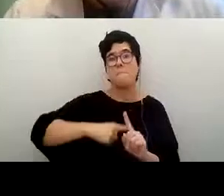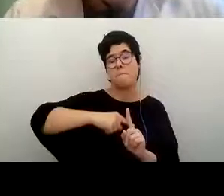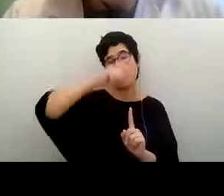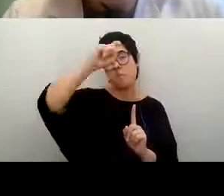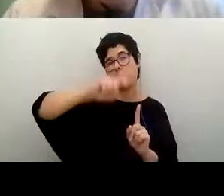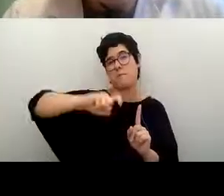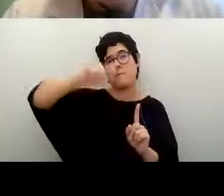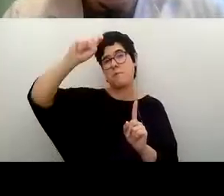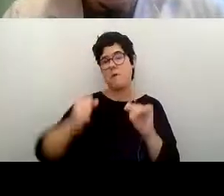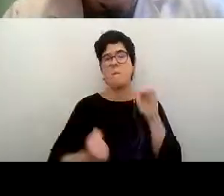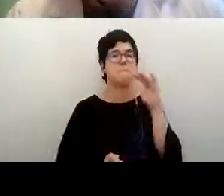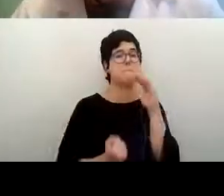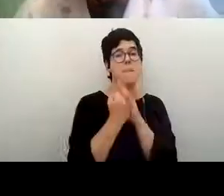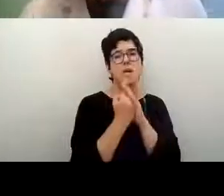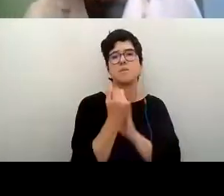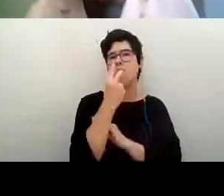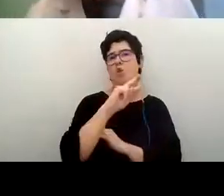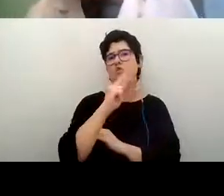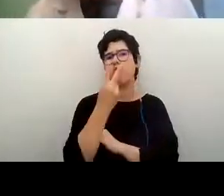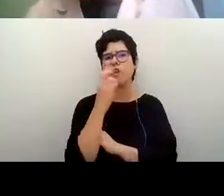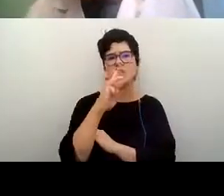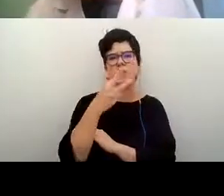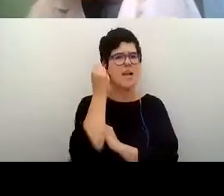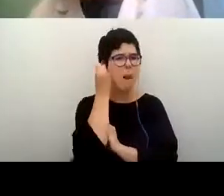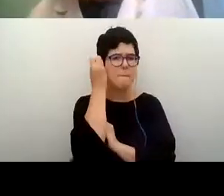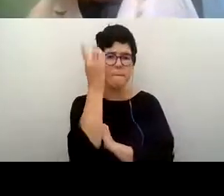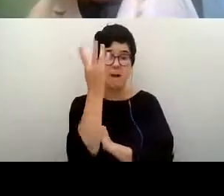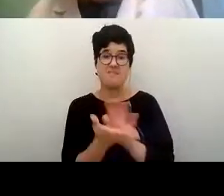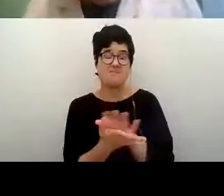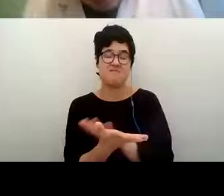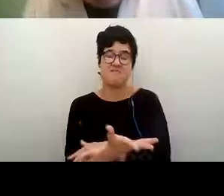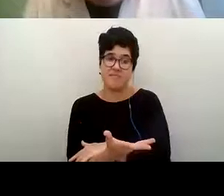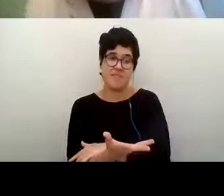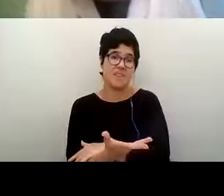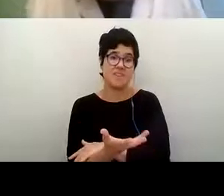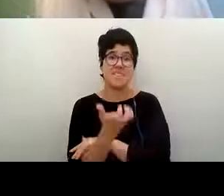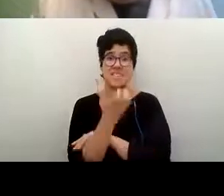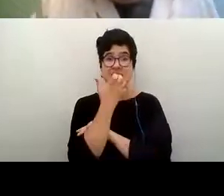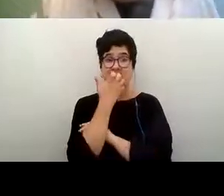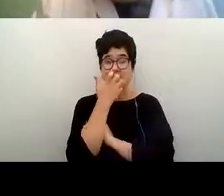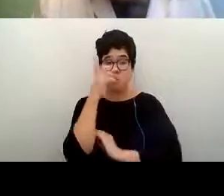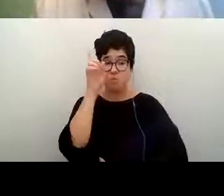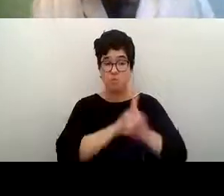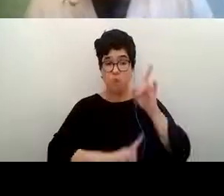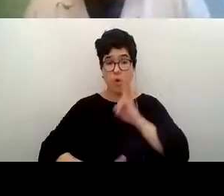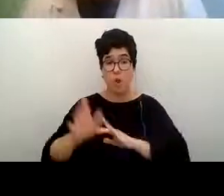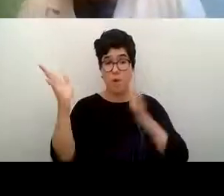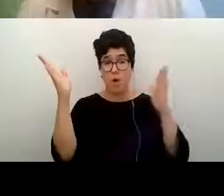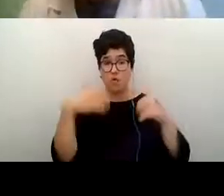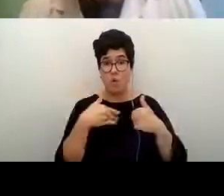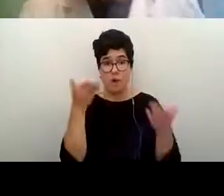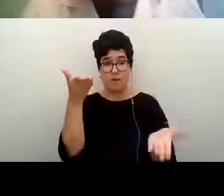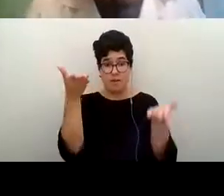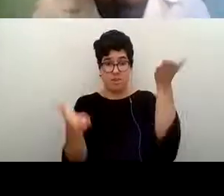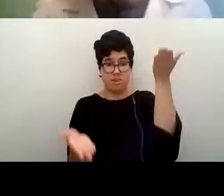por lo tanto hemos de esperar que el sueño no se nos, si no hay alteración de este eje, del eje